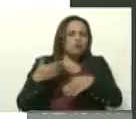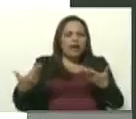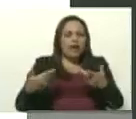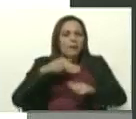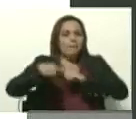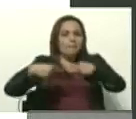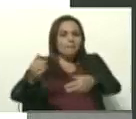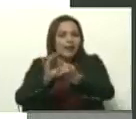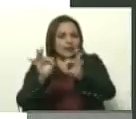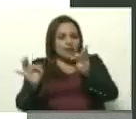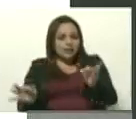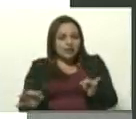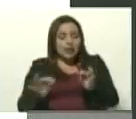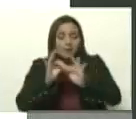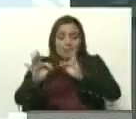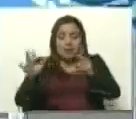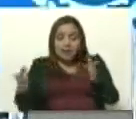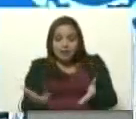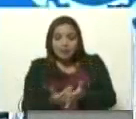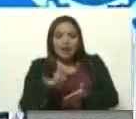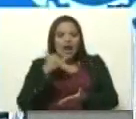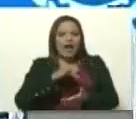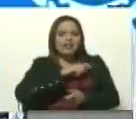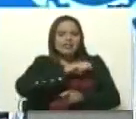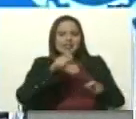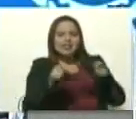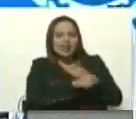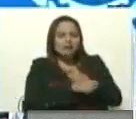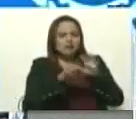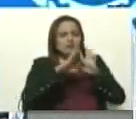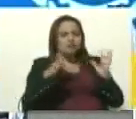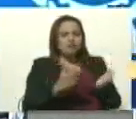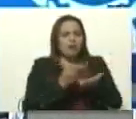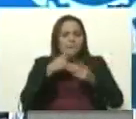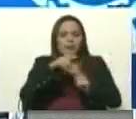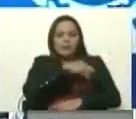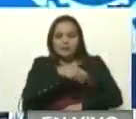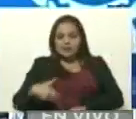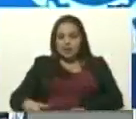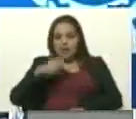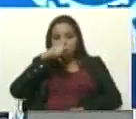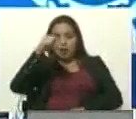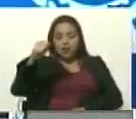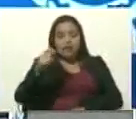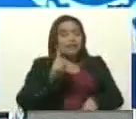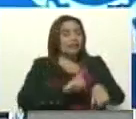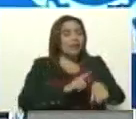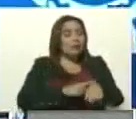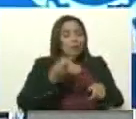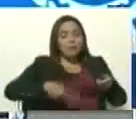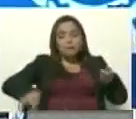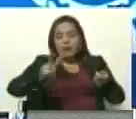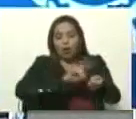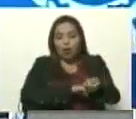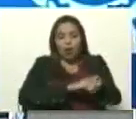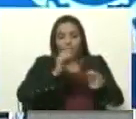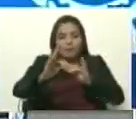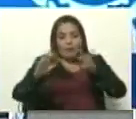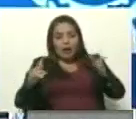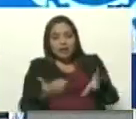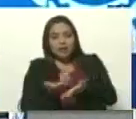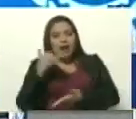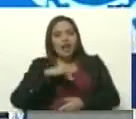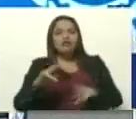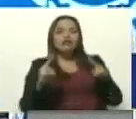pandemia trajo otro mundo. Sin embargo, el presidente Nicolás Maduro, en medio de la peor pandemia que ha conocido